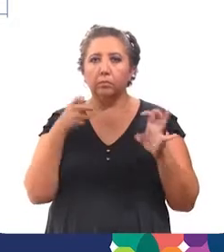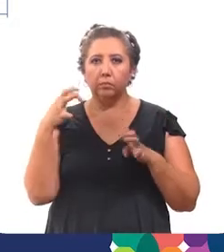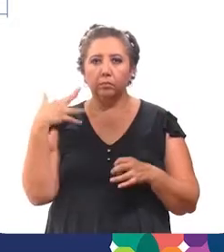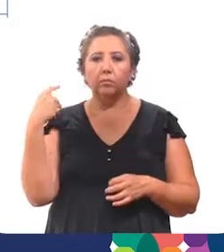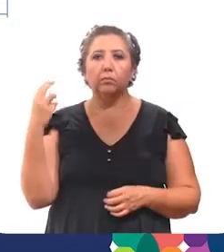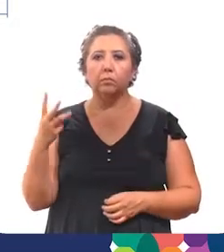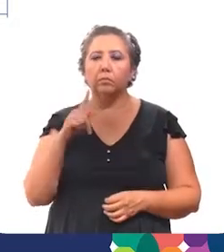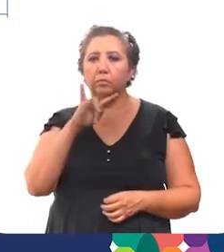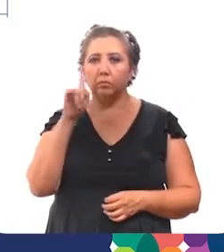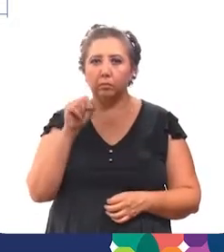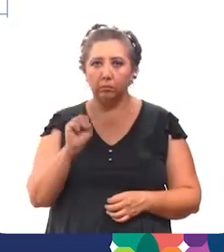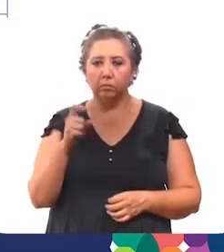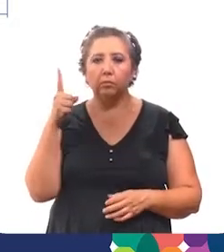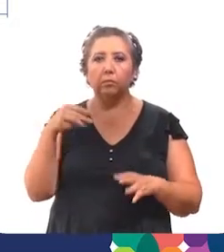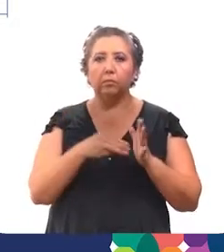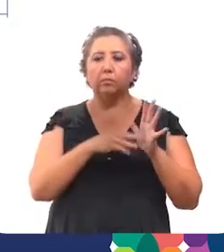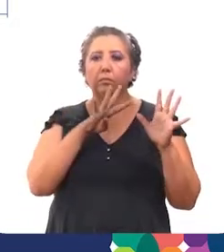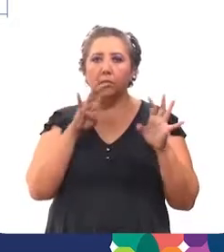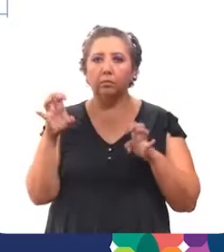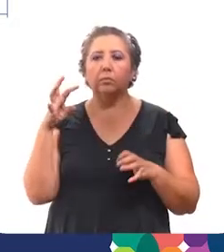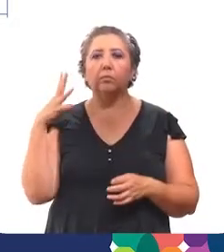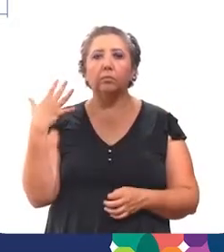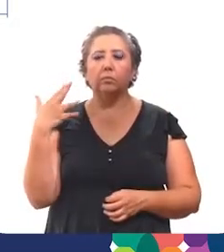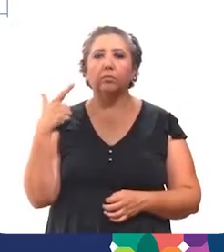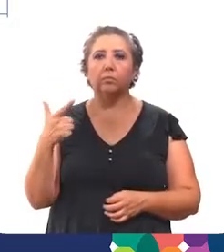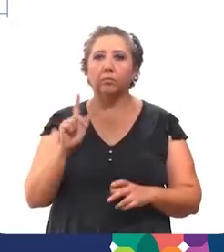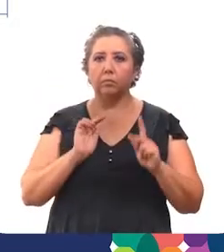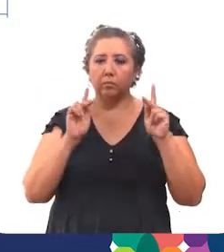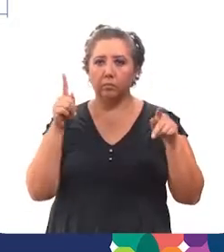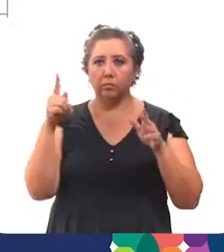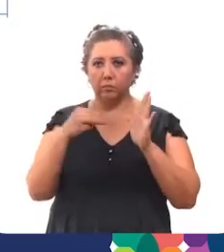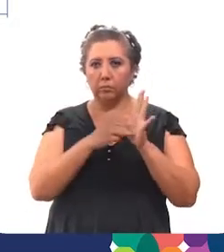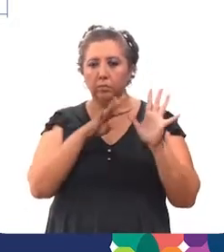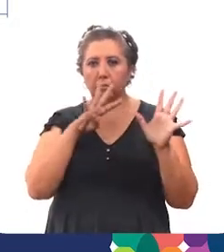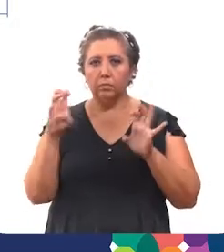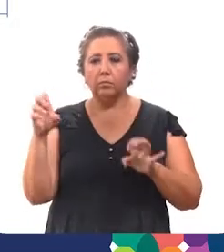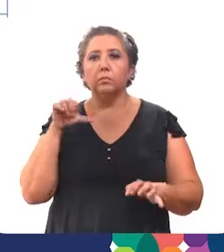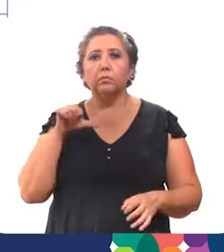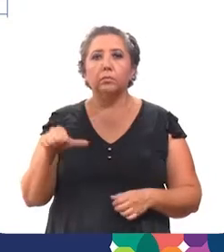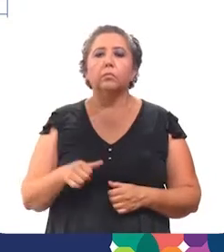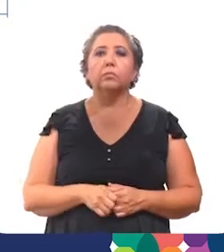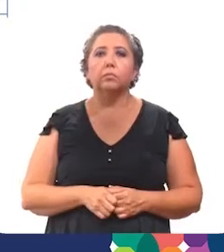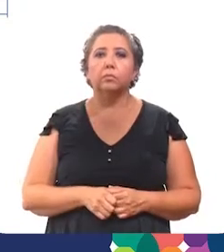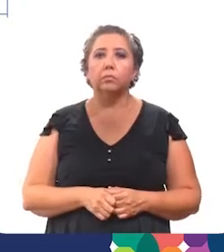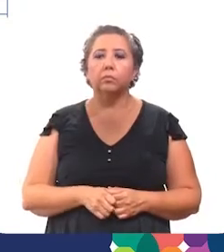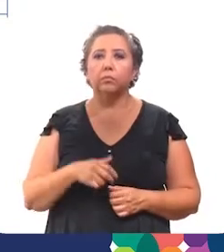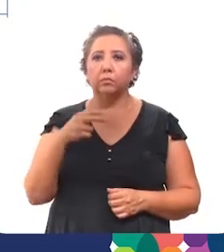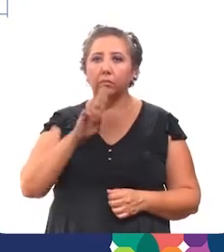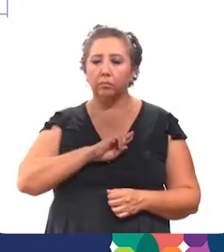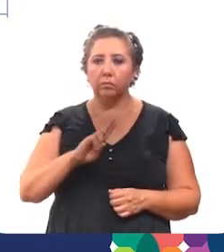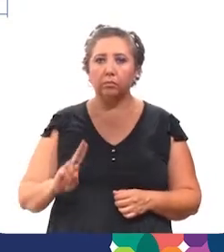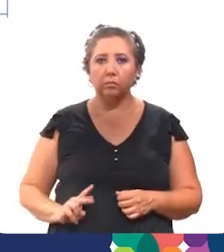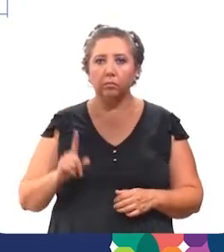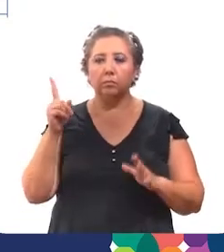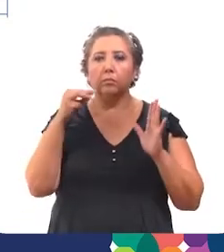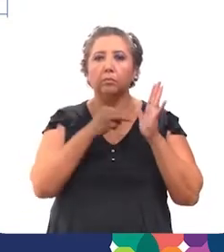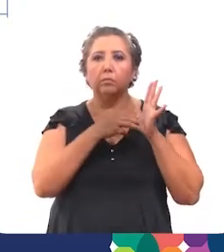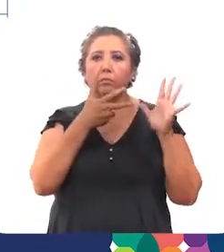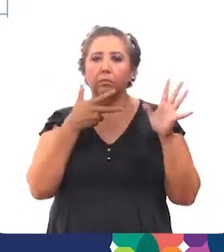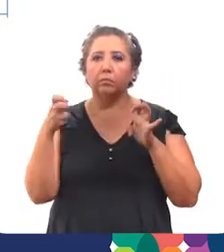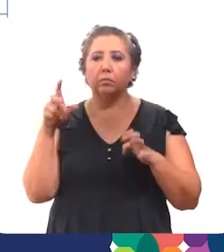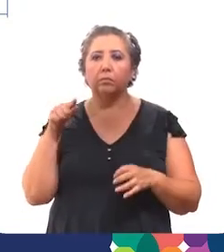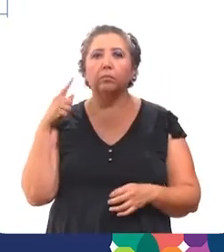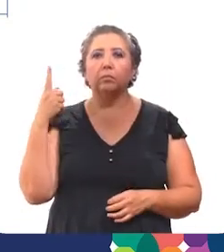2.853, Tizimín 1.957, Progreso 1.916, Umán